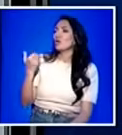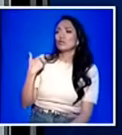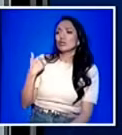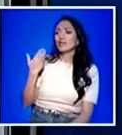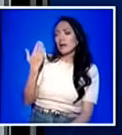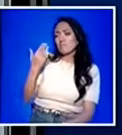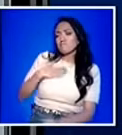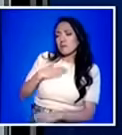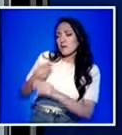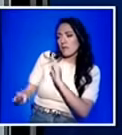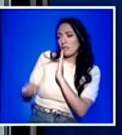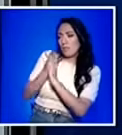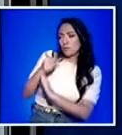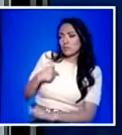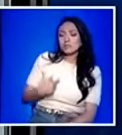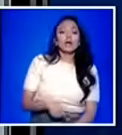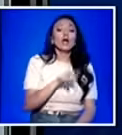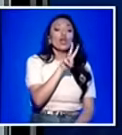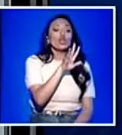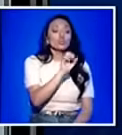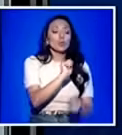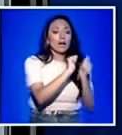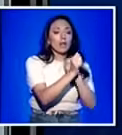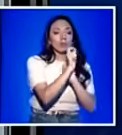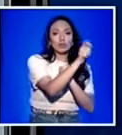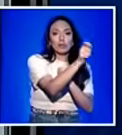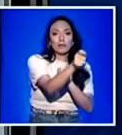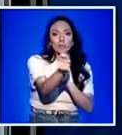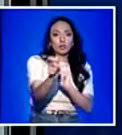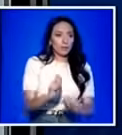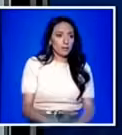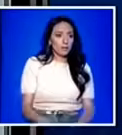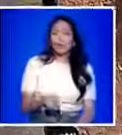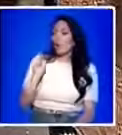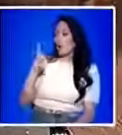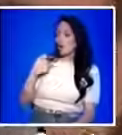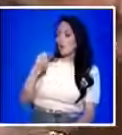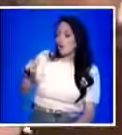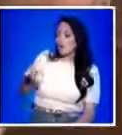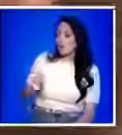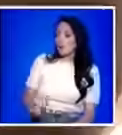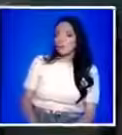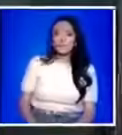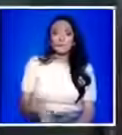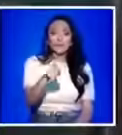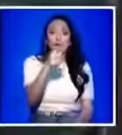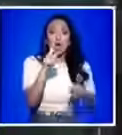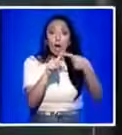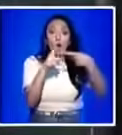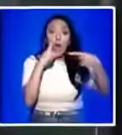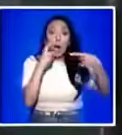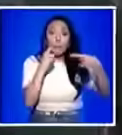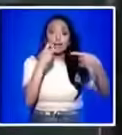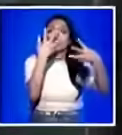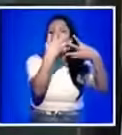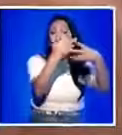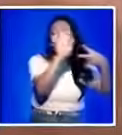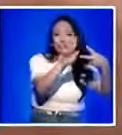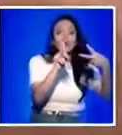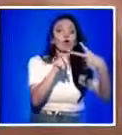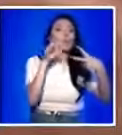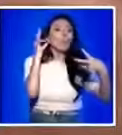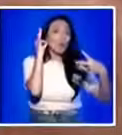la mía nomás. Ahí dele 250 cada uno. Listo, Ñaño, de una, ya les cruzo. Mendoza tiene prisión preventiva y Guaita